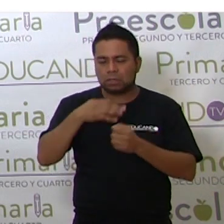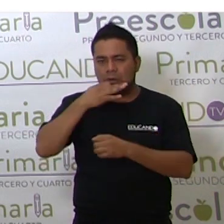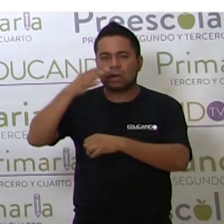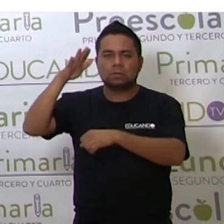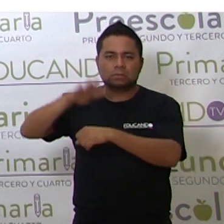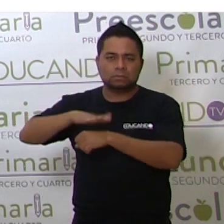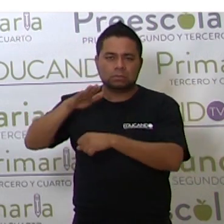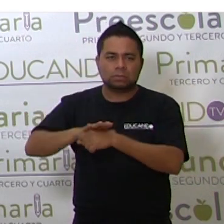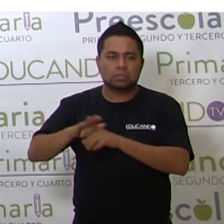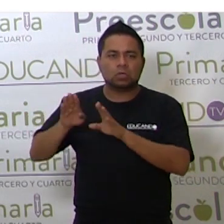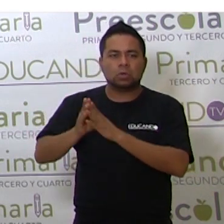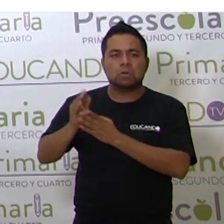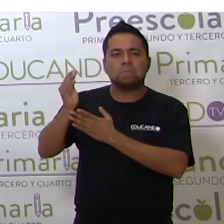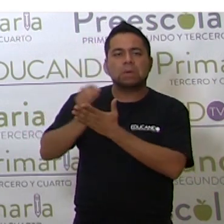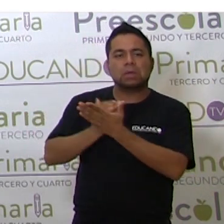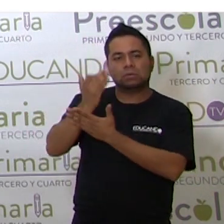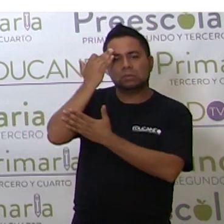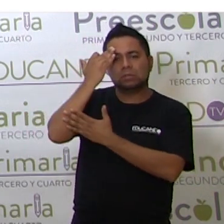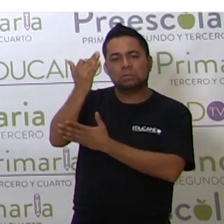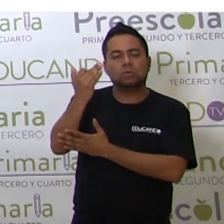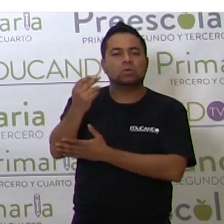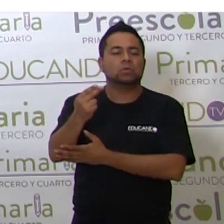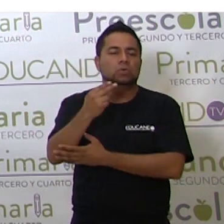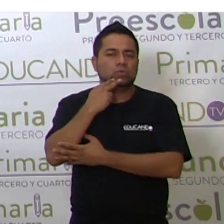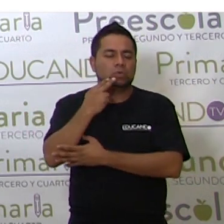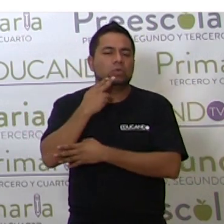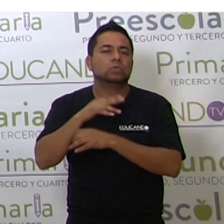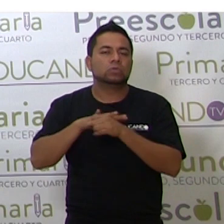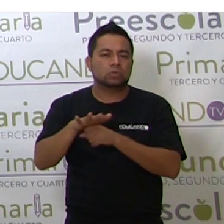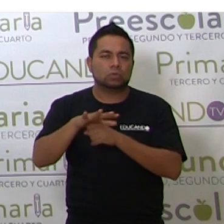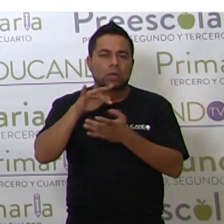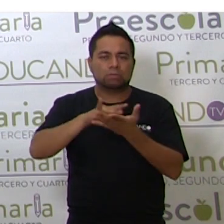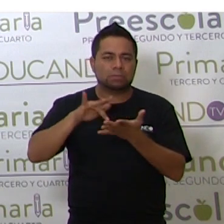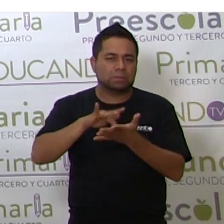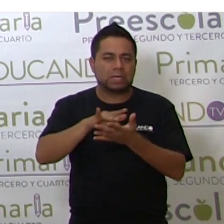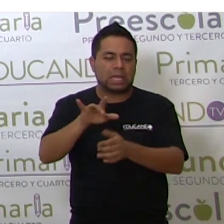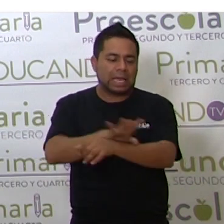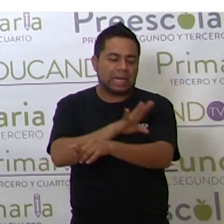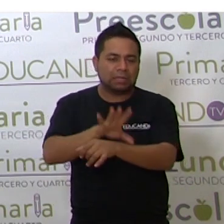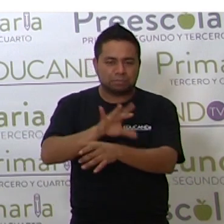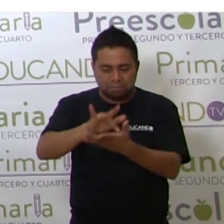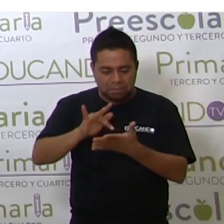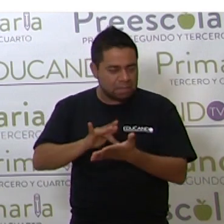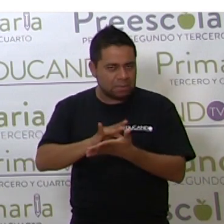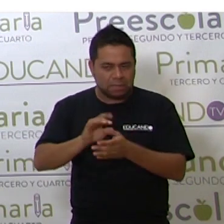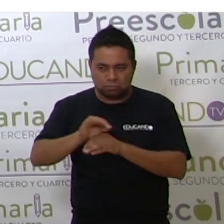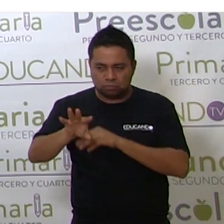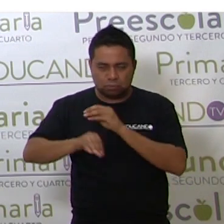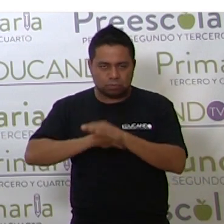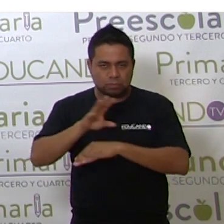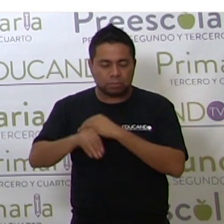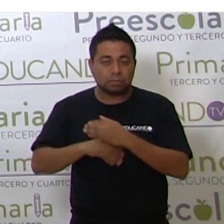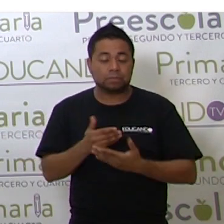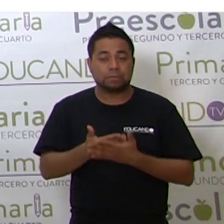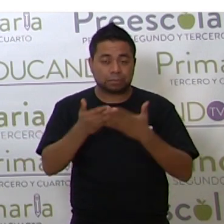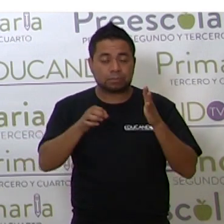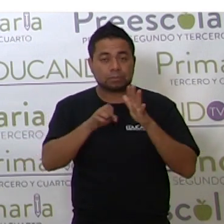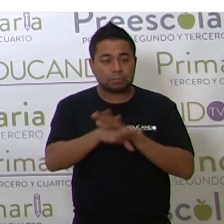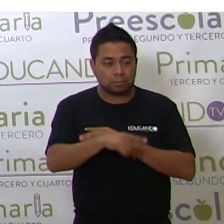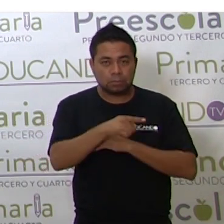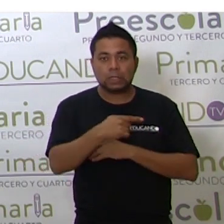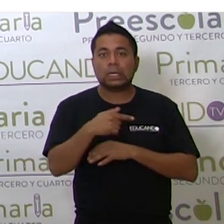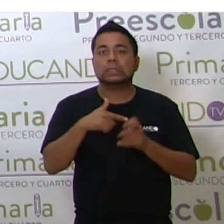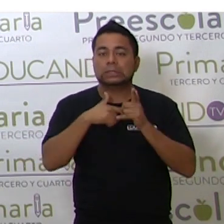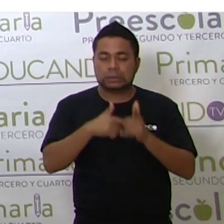en menor tiempo utilizando la electricidad bueno y actualmente esto todavía